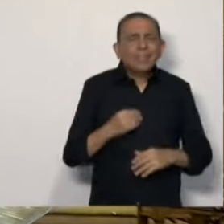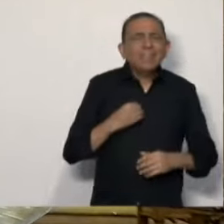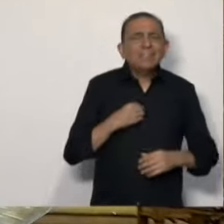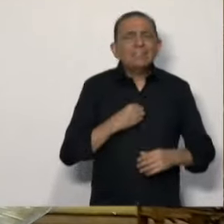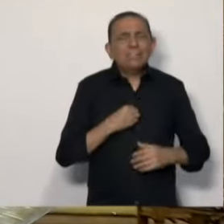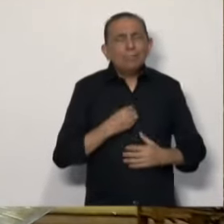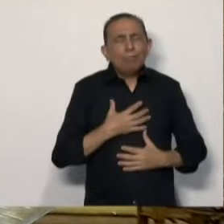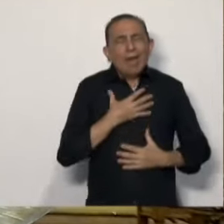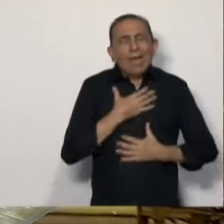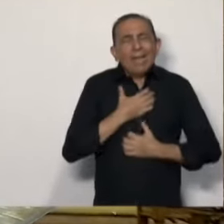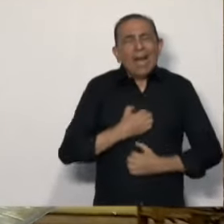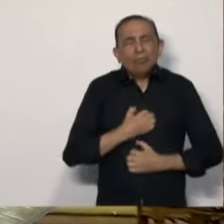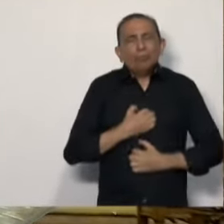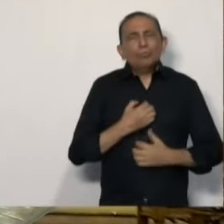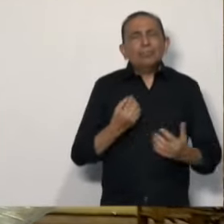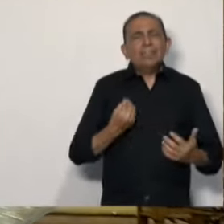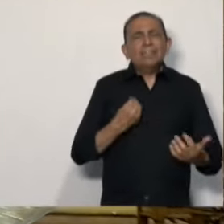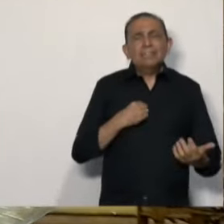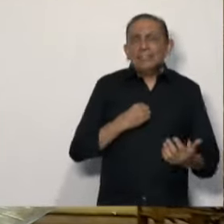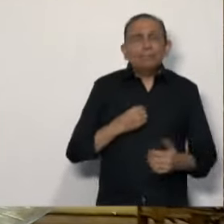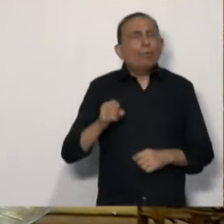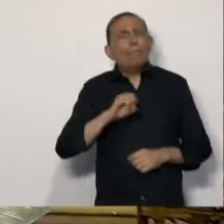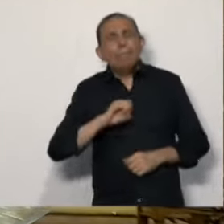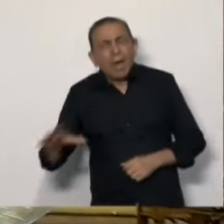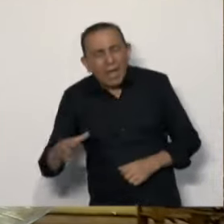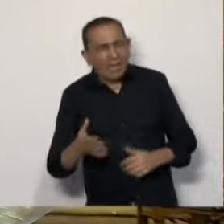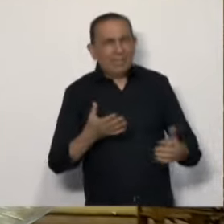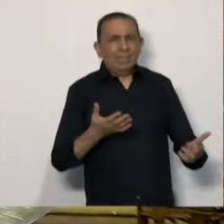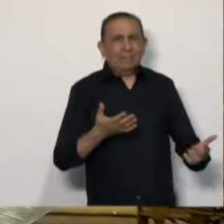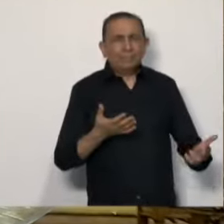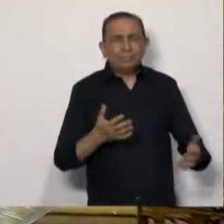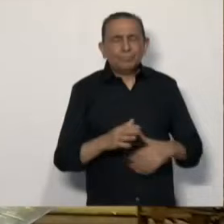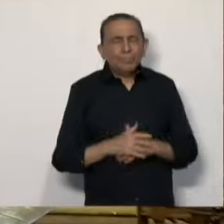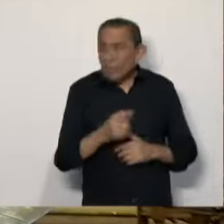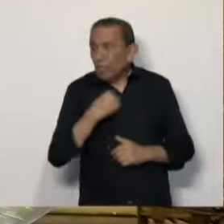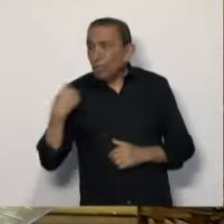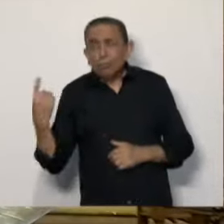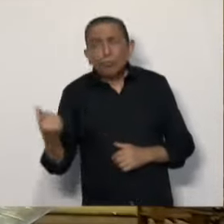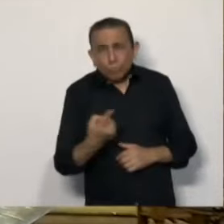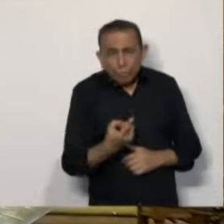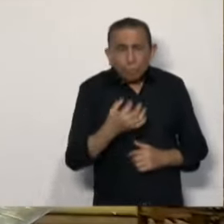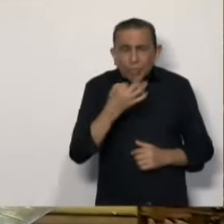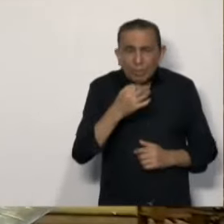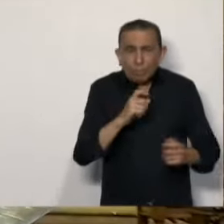angustia, que nos hace sentir mal por lo que hicimos y que nosotros lo tenemos que transformar